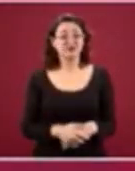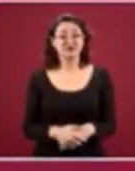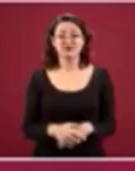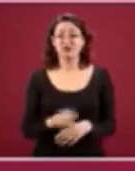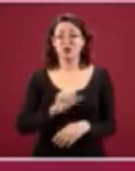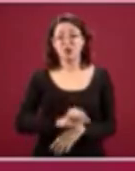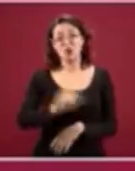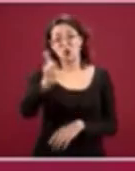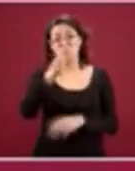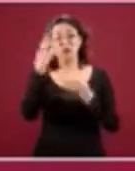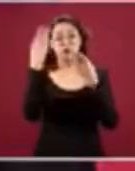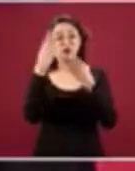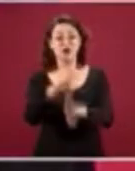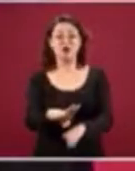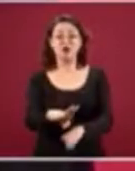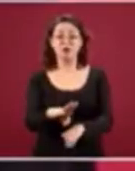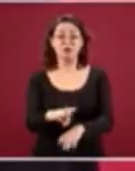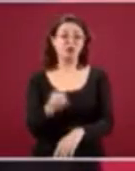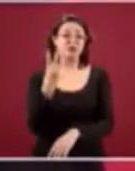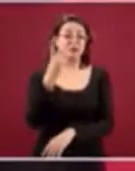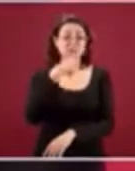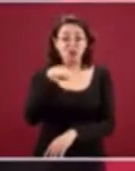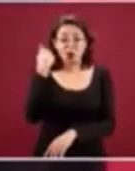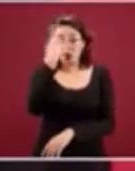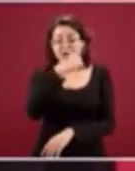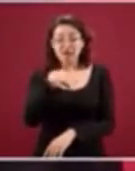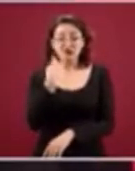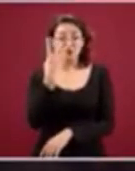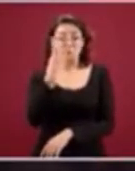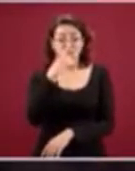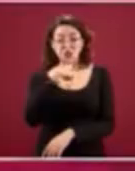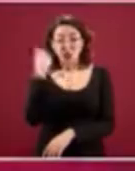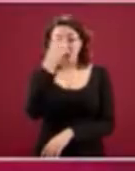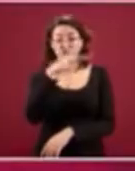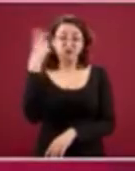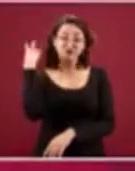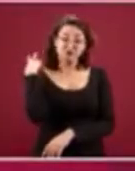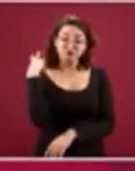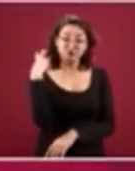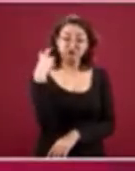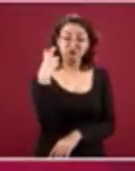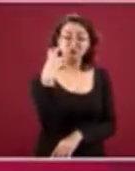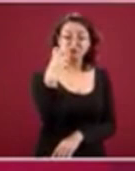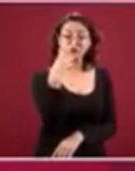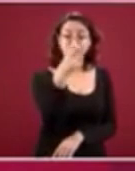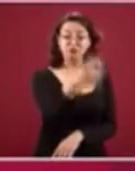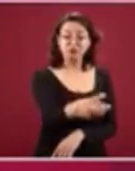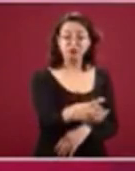sucursales bancarias que están a 3 horas o a 4 horas de donde viven.